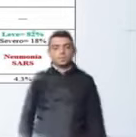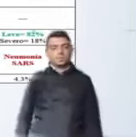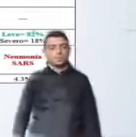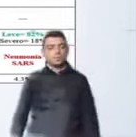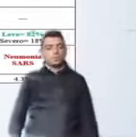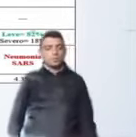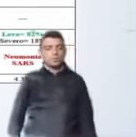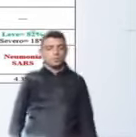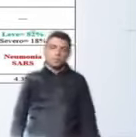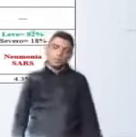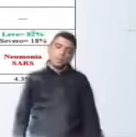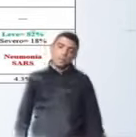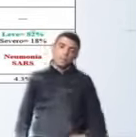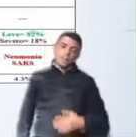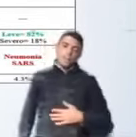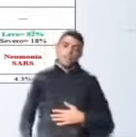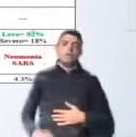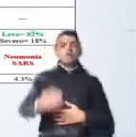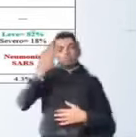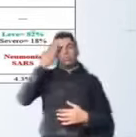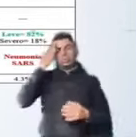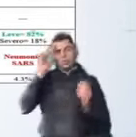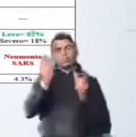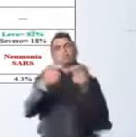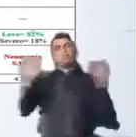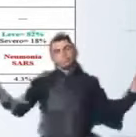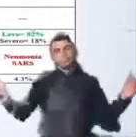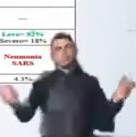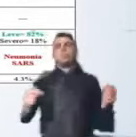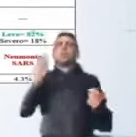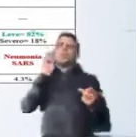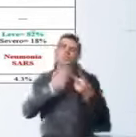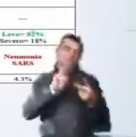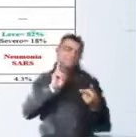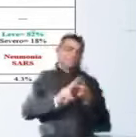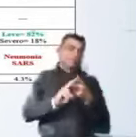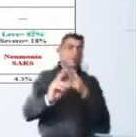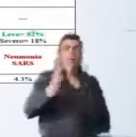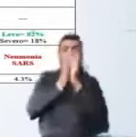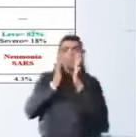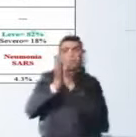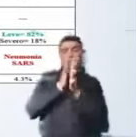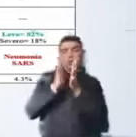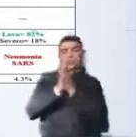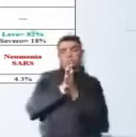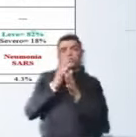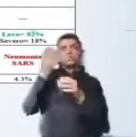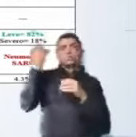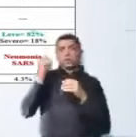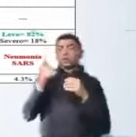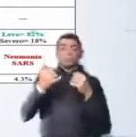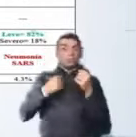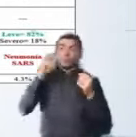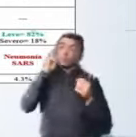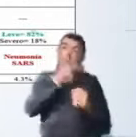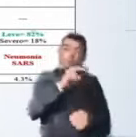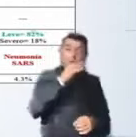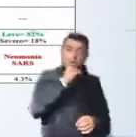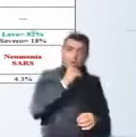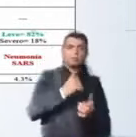Sé que muchos han visto esta información, los que no, quiero comentarles que hay unas